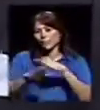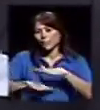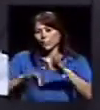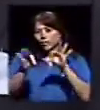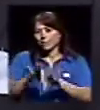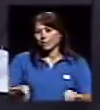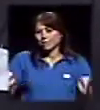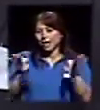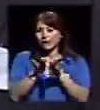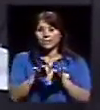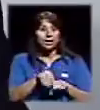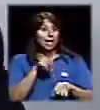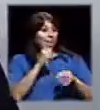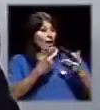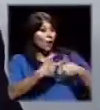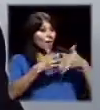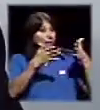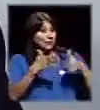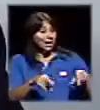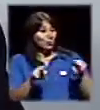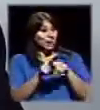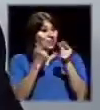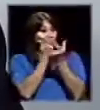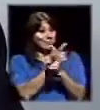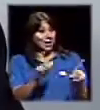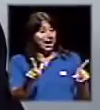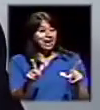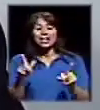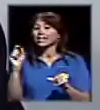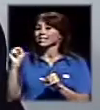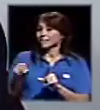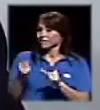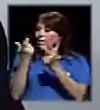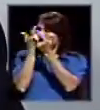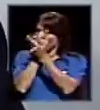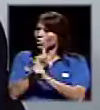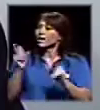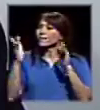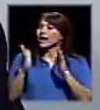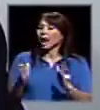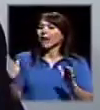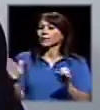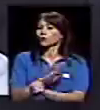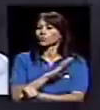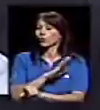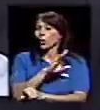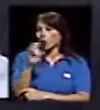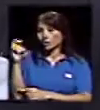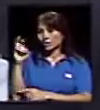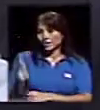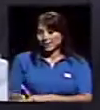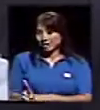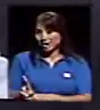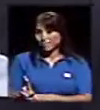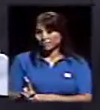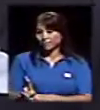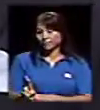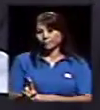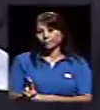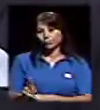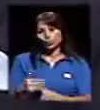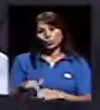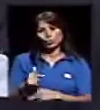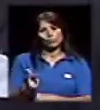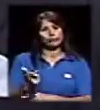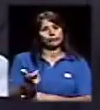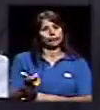Costa Rica era un empresario y un liberal. Era un liberal absoluto, ajá, ¿verdad? Costa Rica no, afortunadamente, no desarrolló